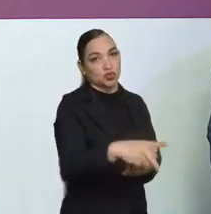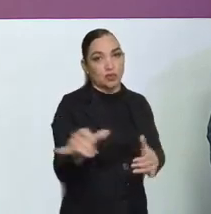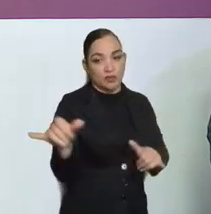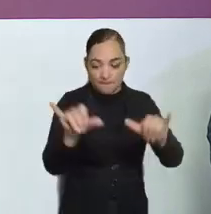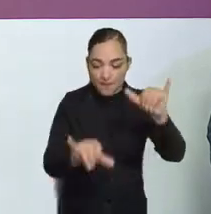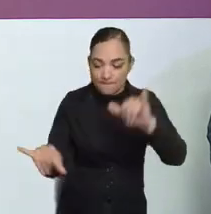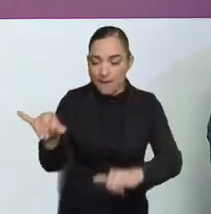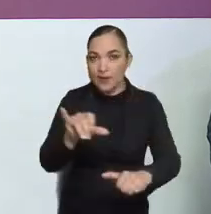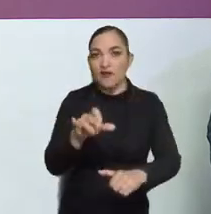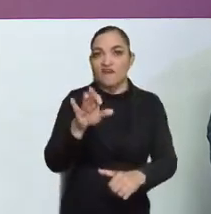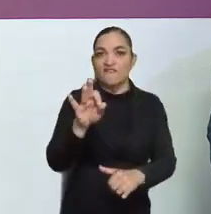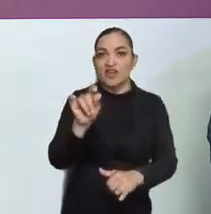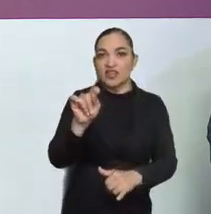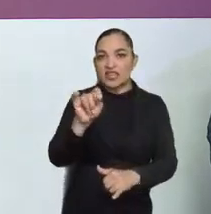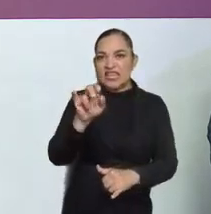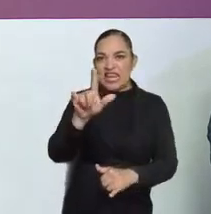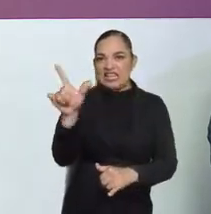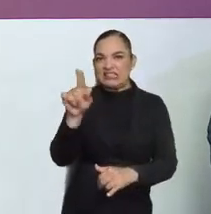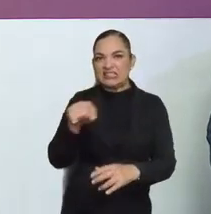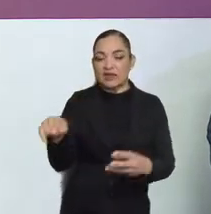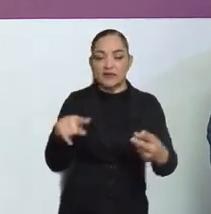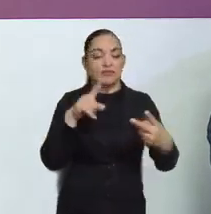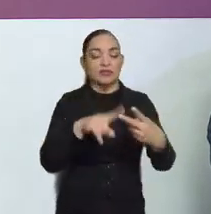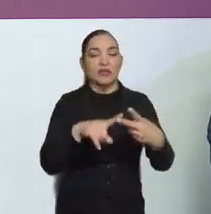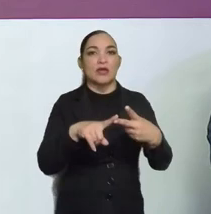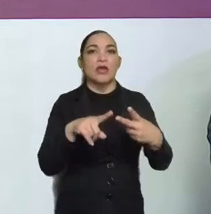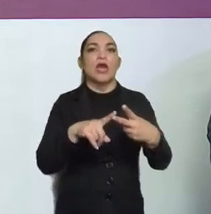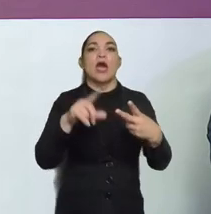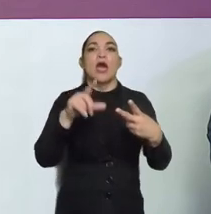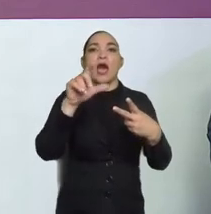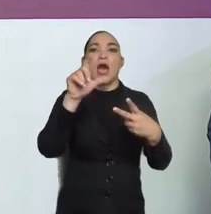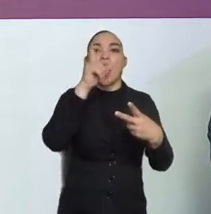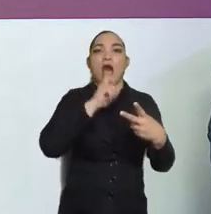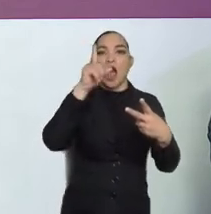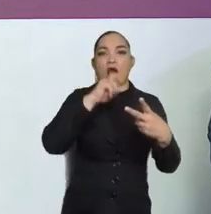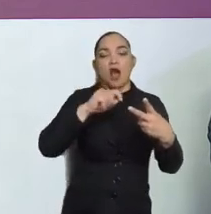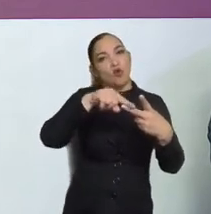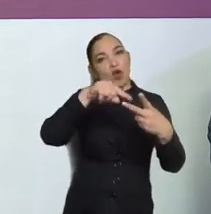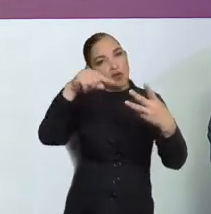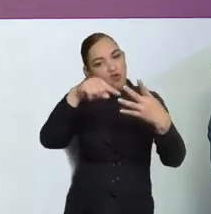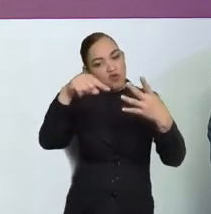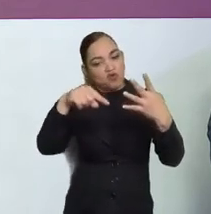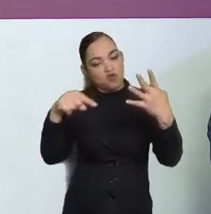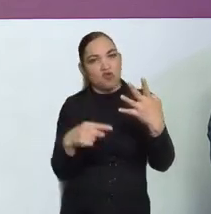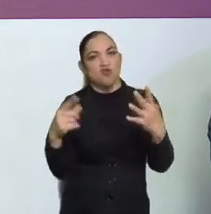Te involucra el tema del agua, te involucra una serie de cosas. No,